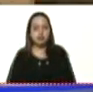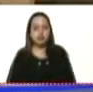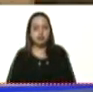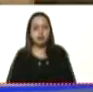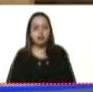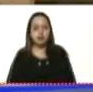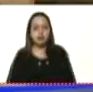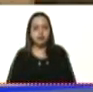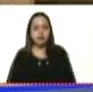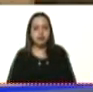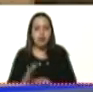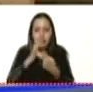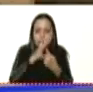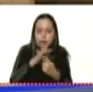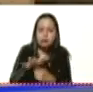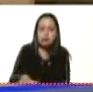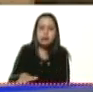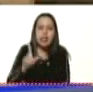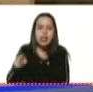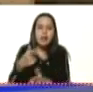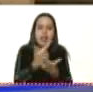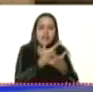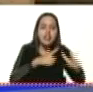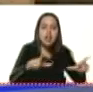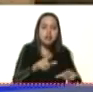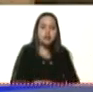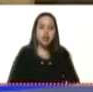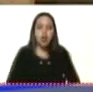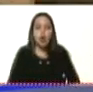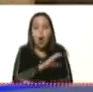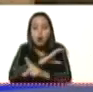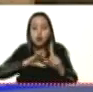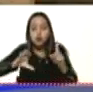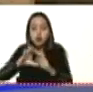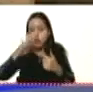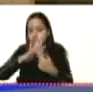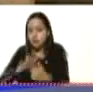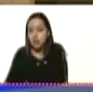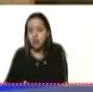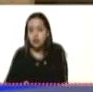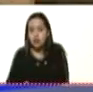Hegemonía contra hegemonía, cultura dominante contra cultura,